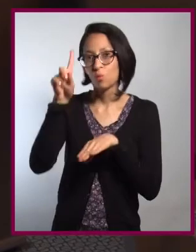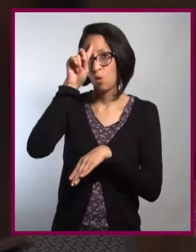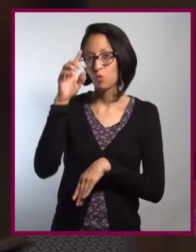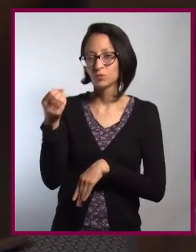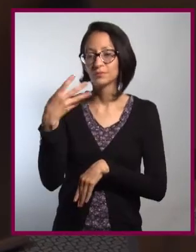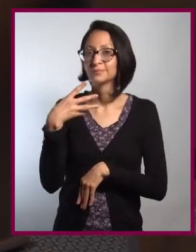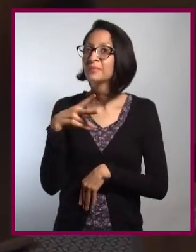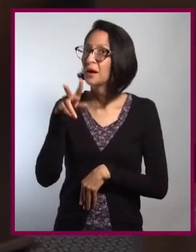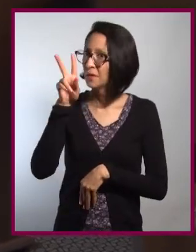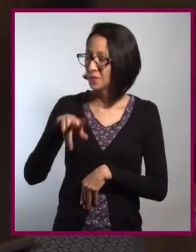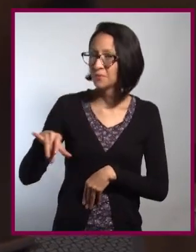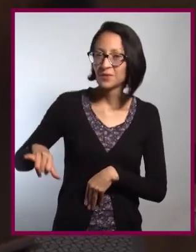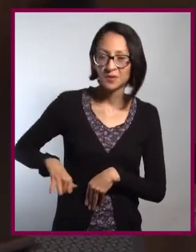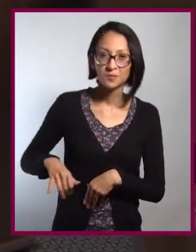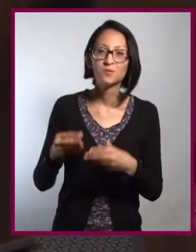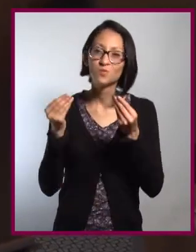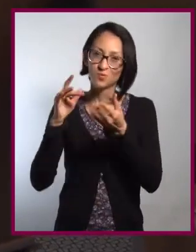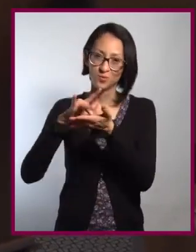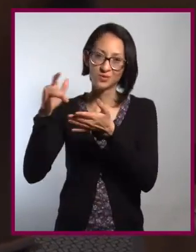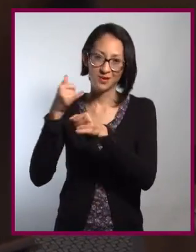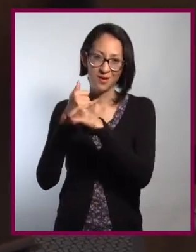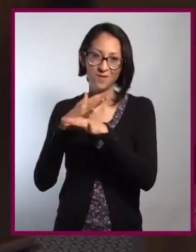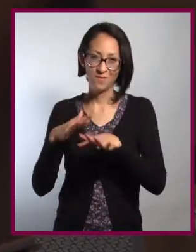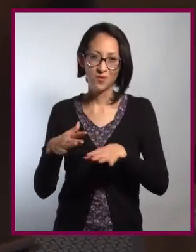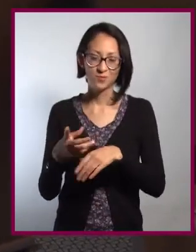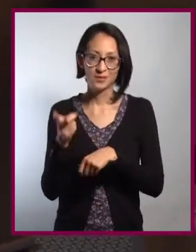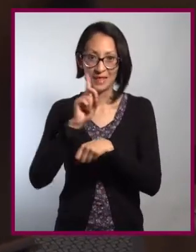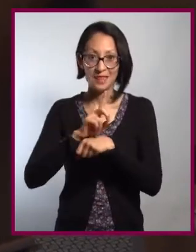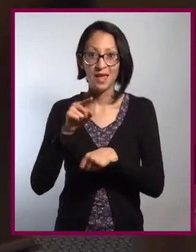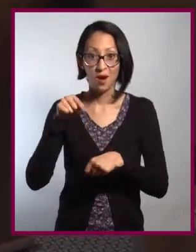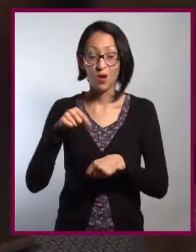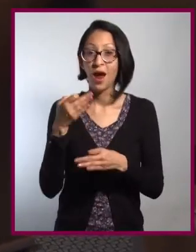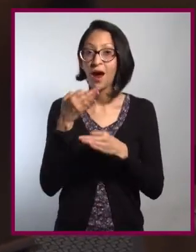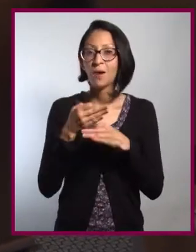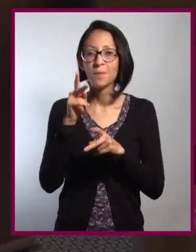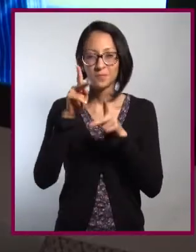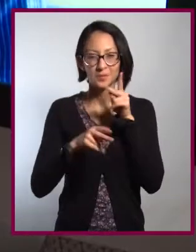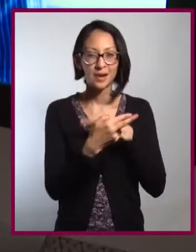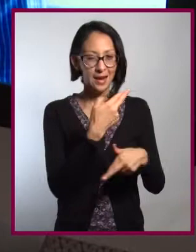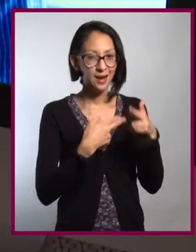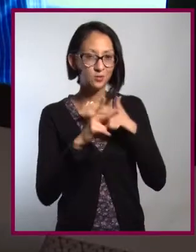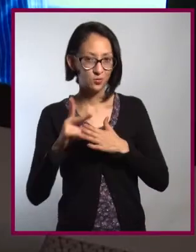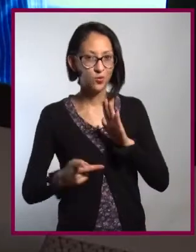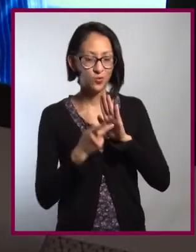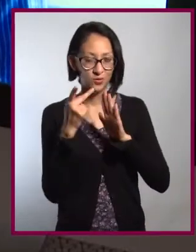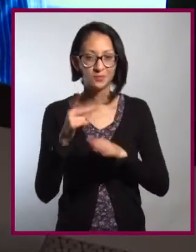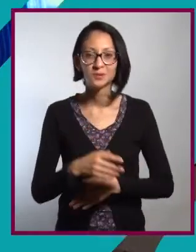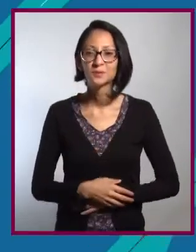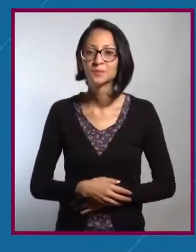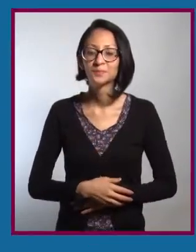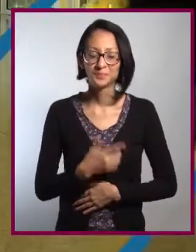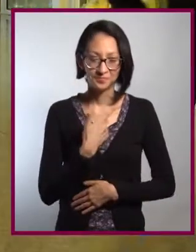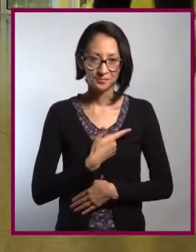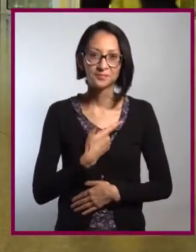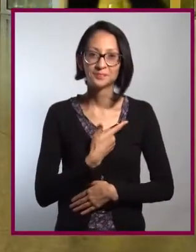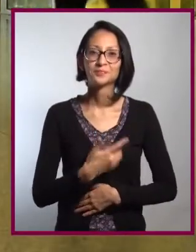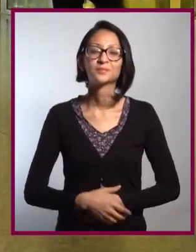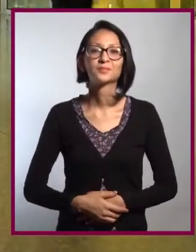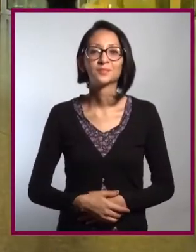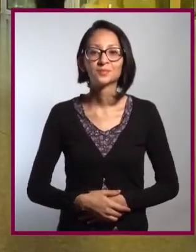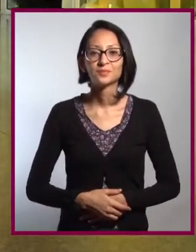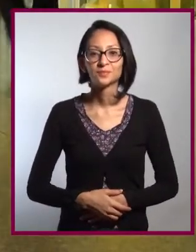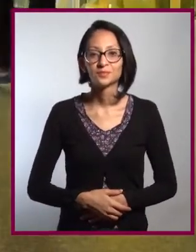esta entrevista. Muchas gracias por la información que nos comparte. Vamos a hacer una breve pausa y regresamos con usted. Con todo gusto.